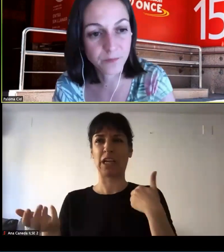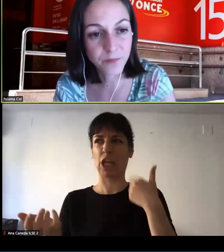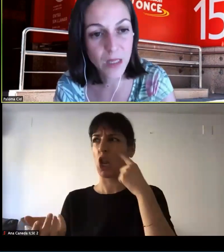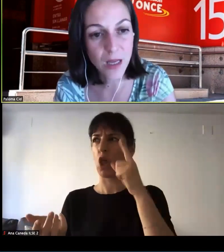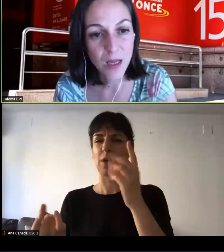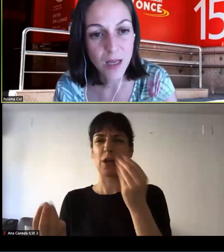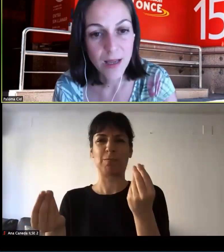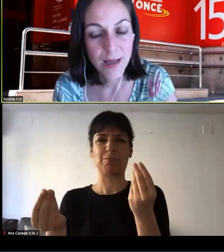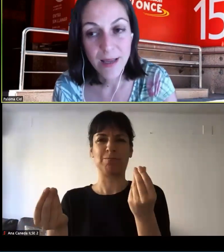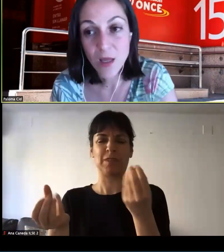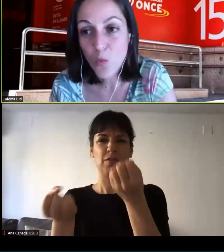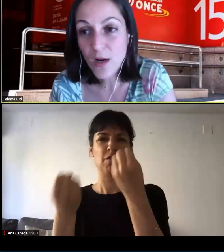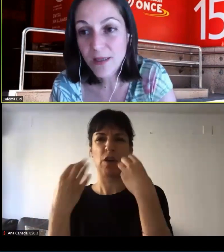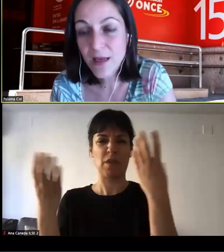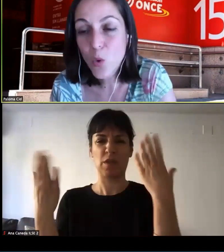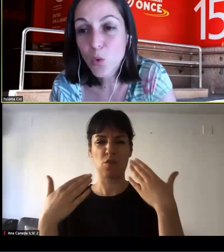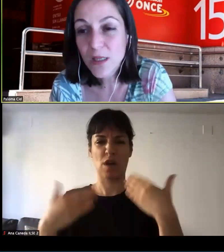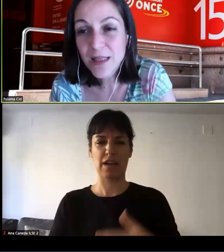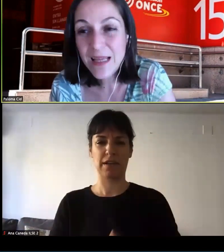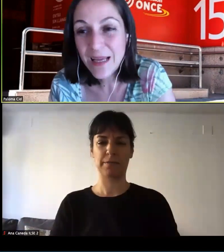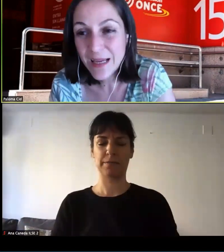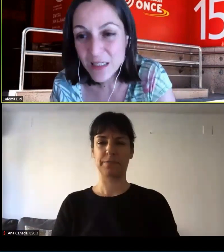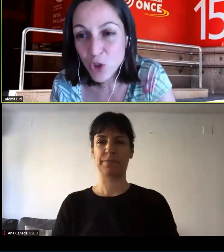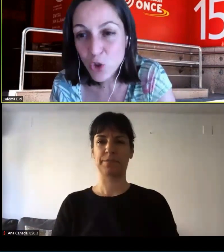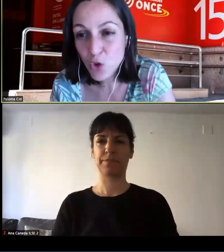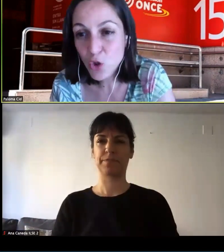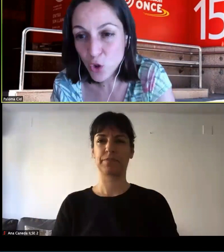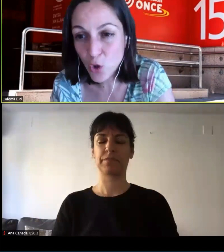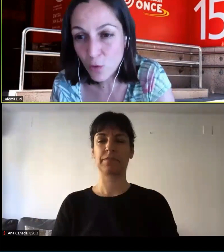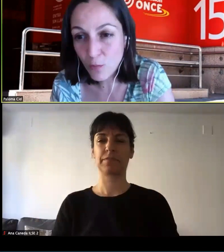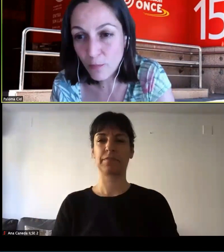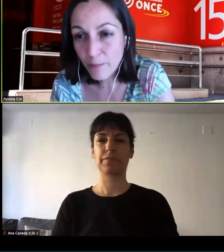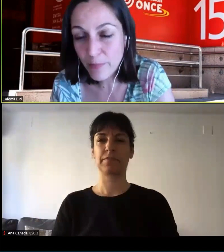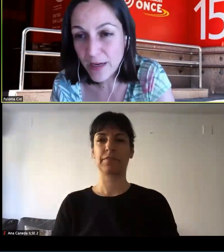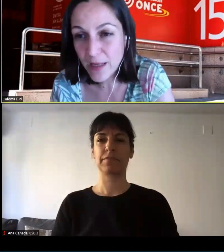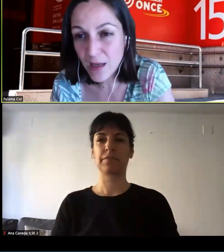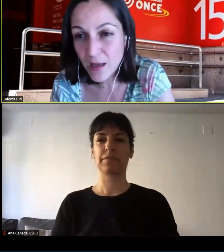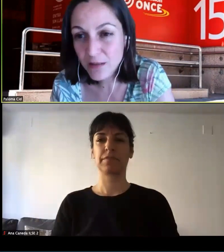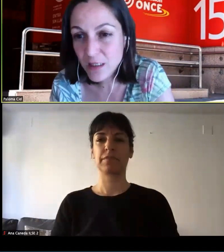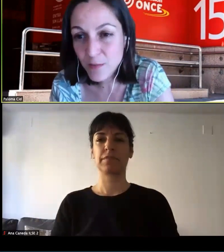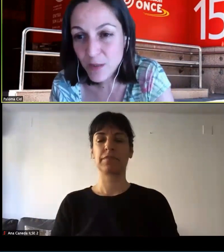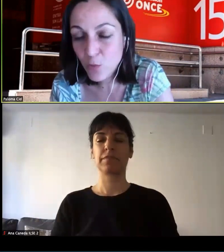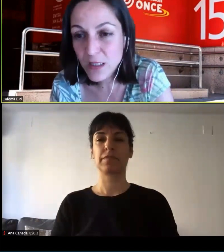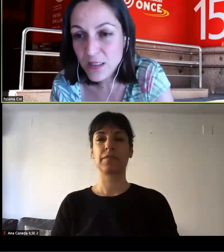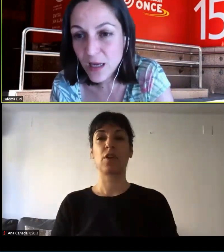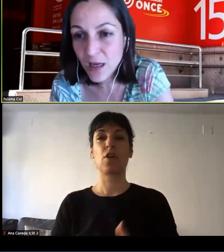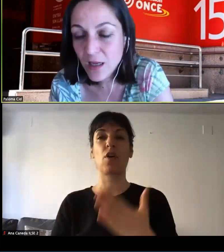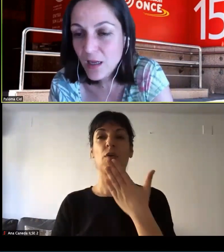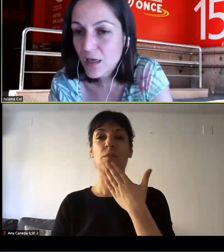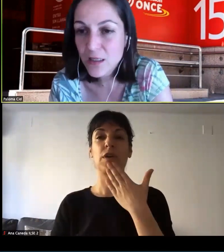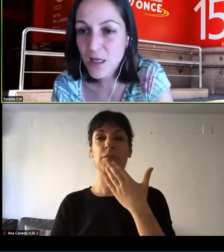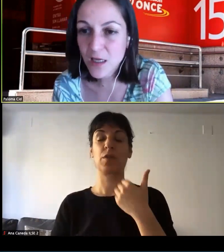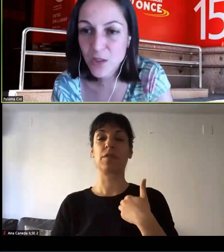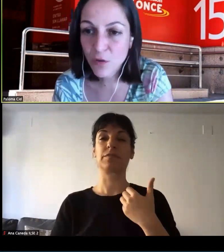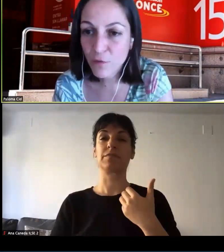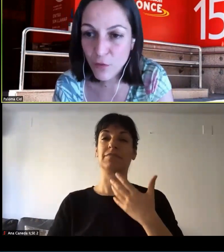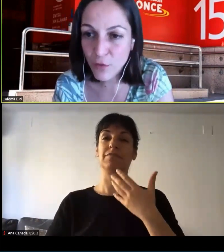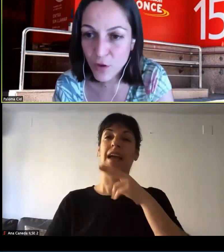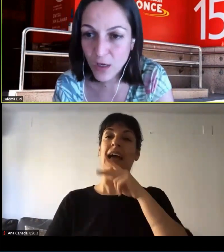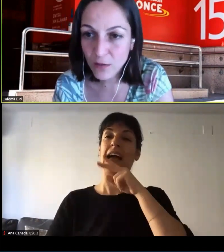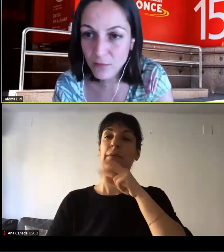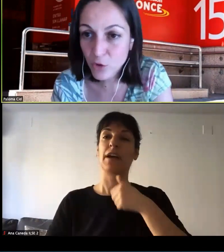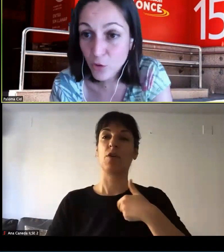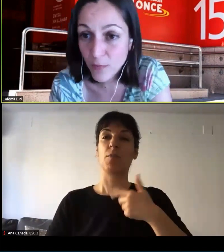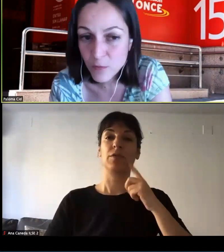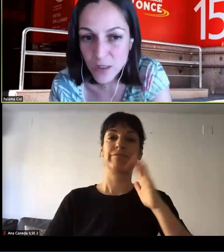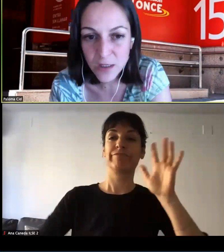información. Igual que utilizar gestos solo para transmitir un mensaje, en este caso no